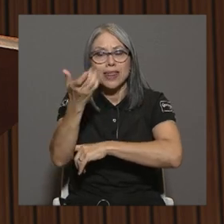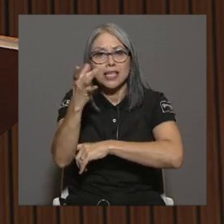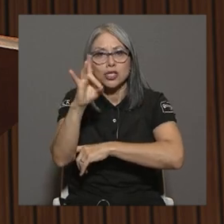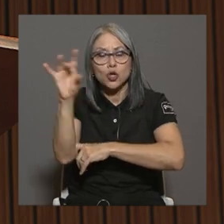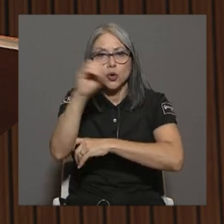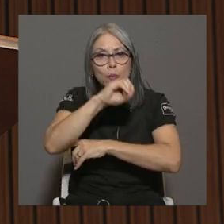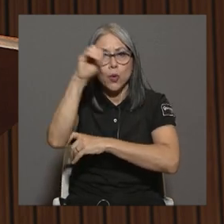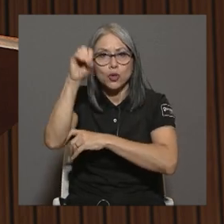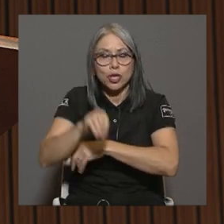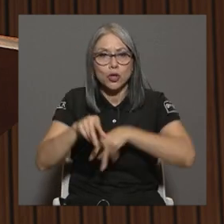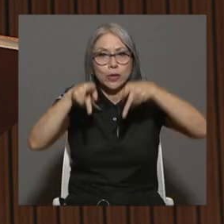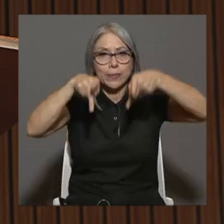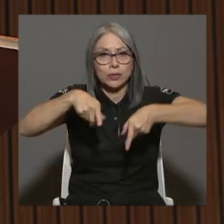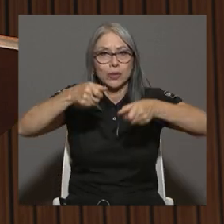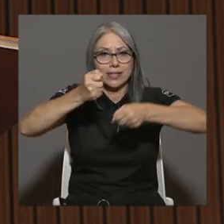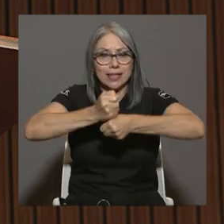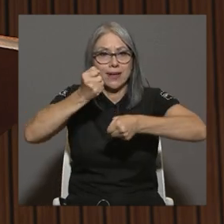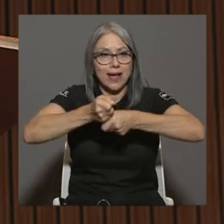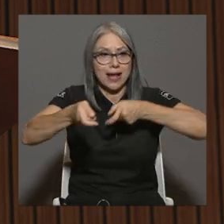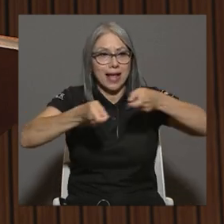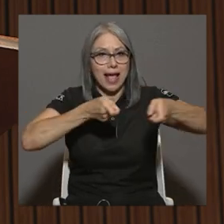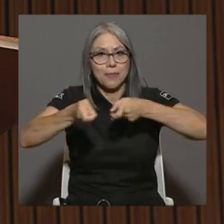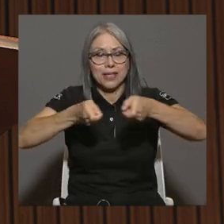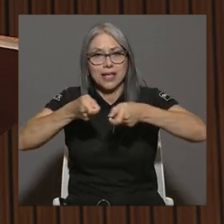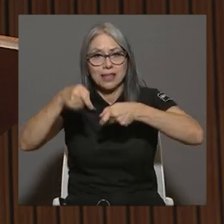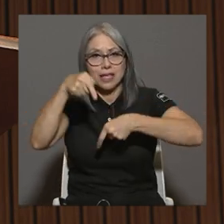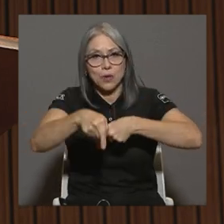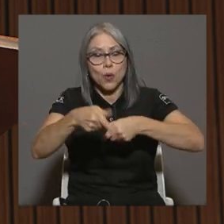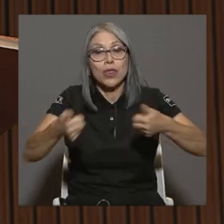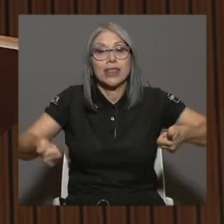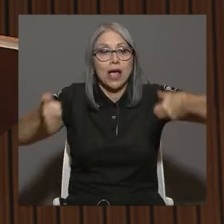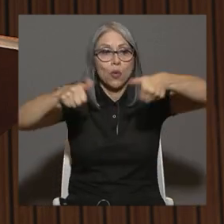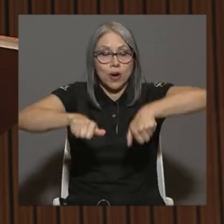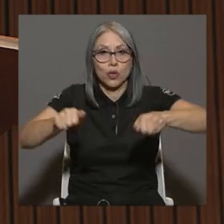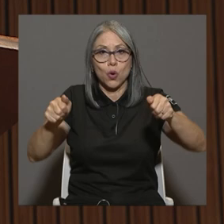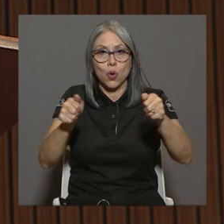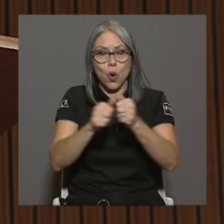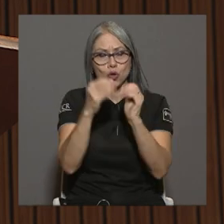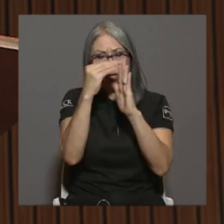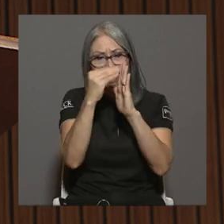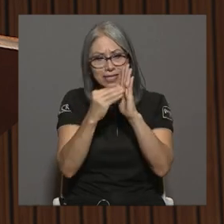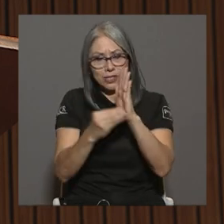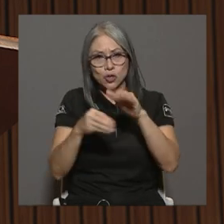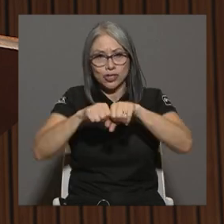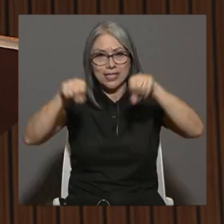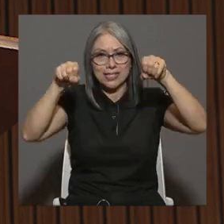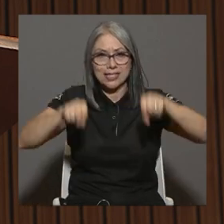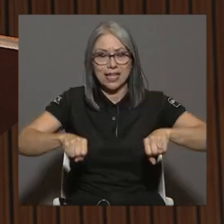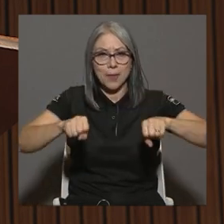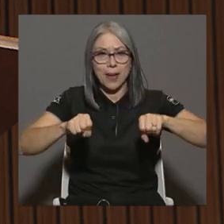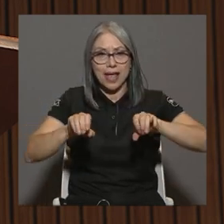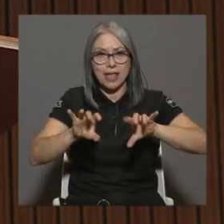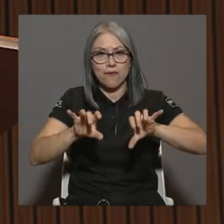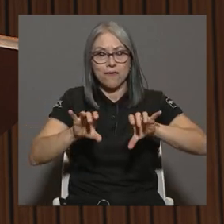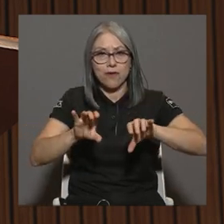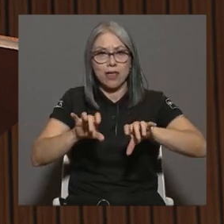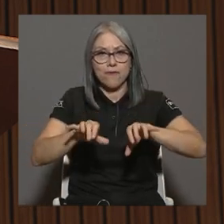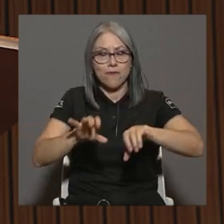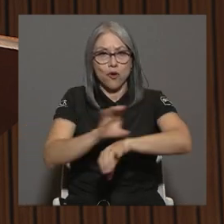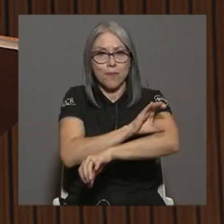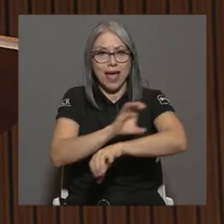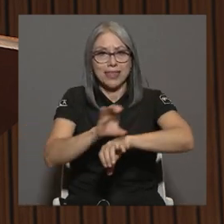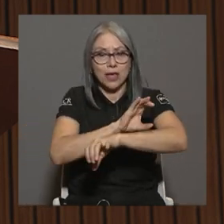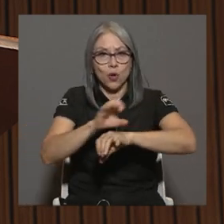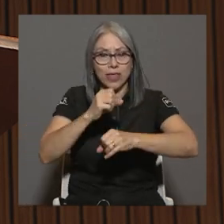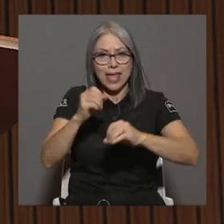99,18% del personal administrativo, según los registros del Sistema Informático de Gestión del Desempeño.